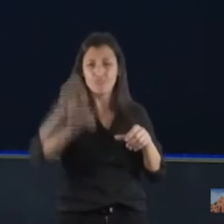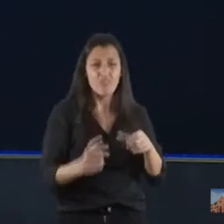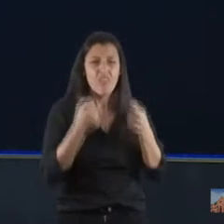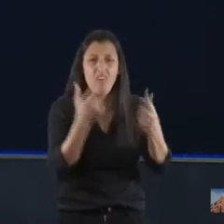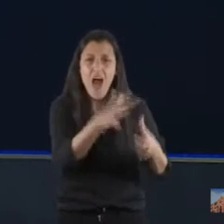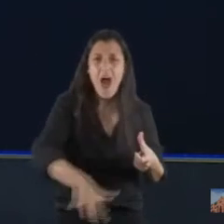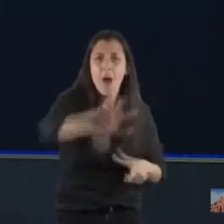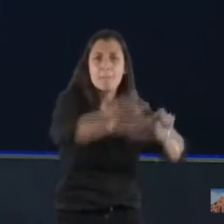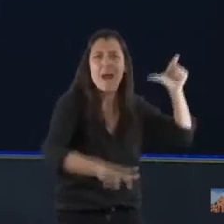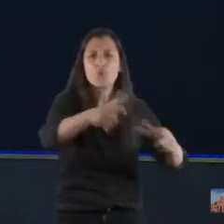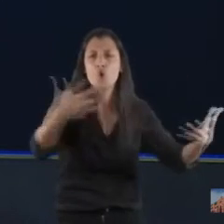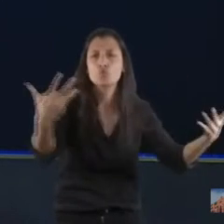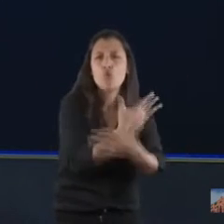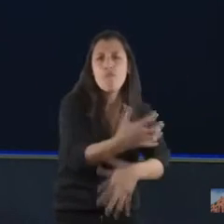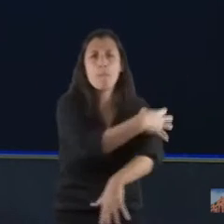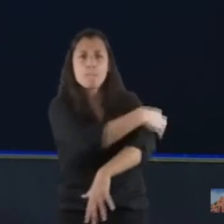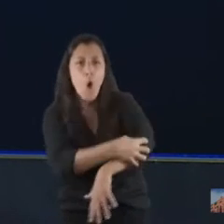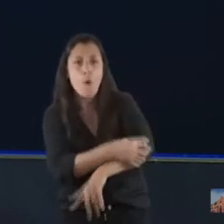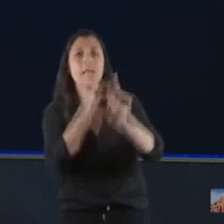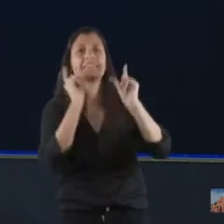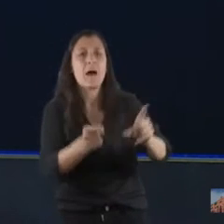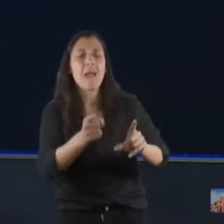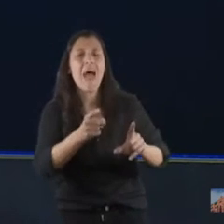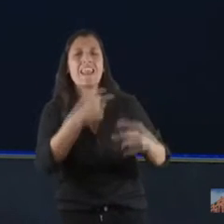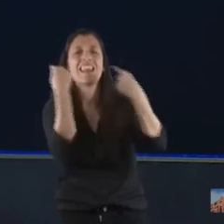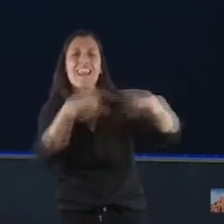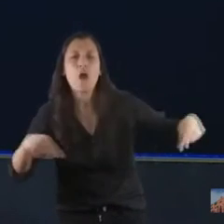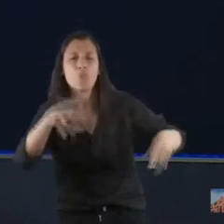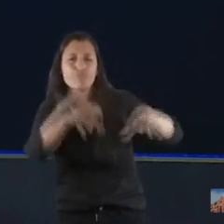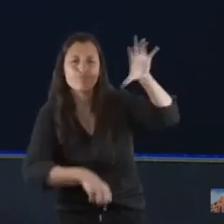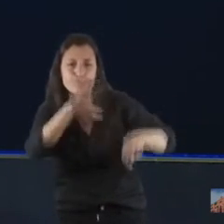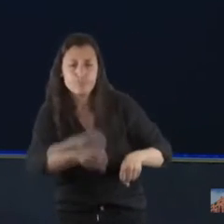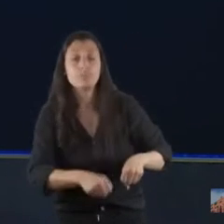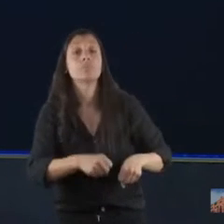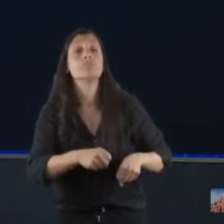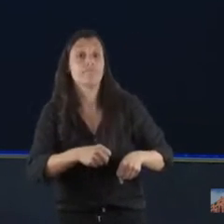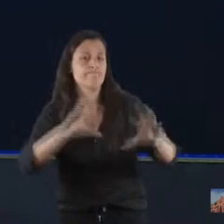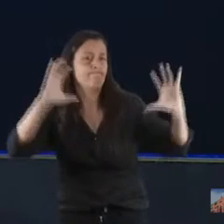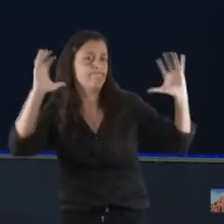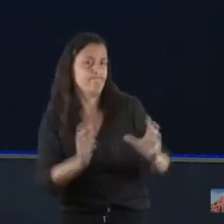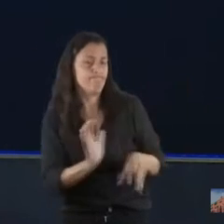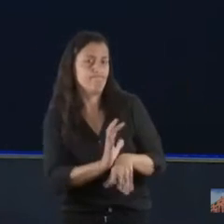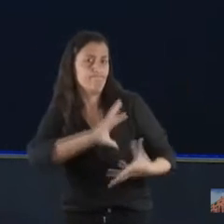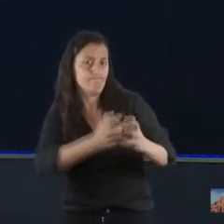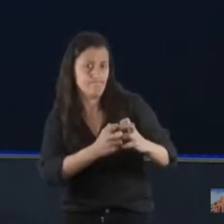transferencia de recursos la segunda pregunta era